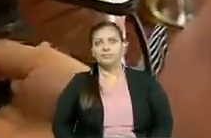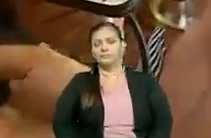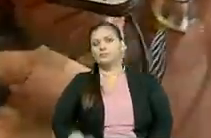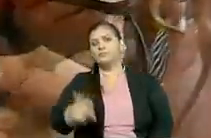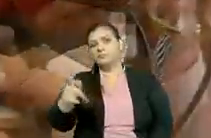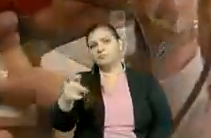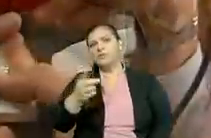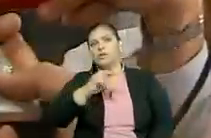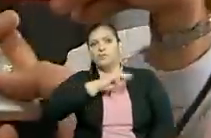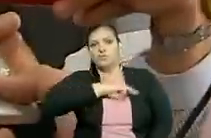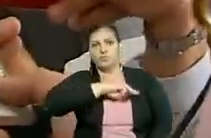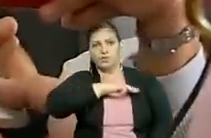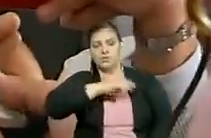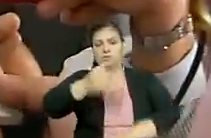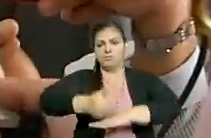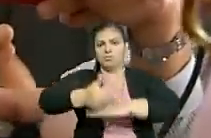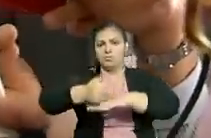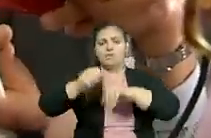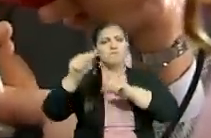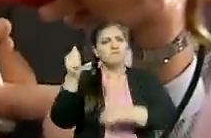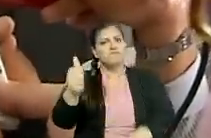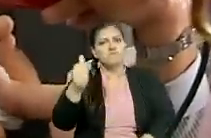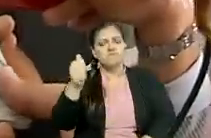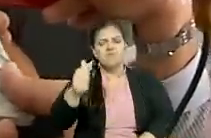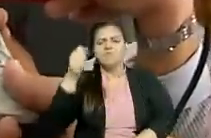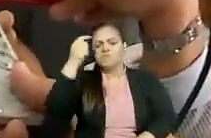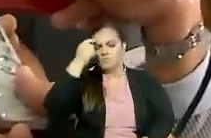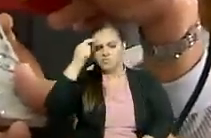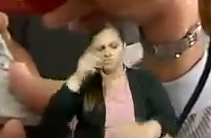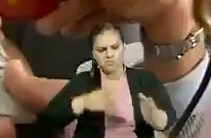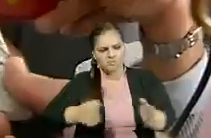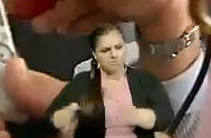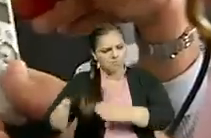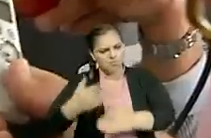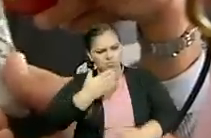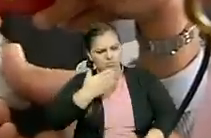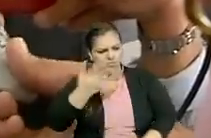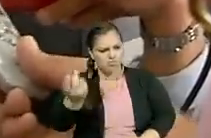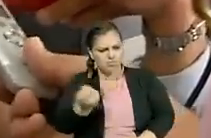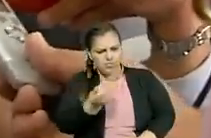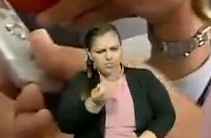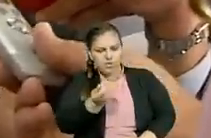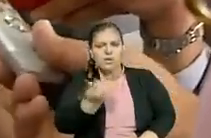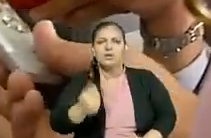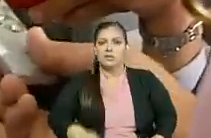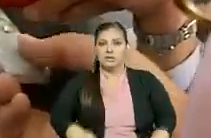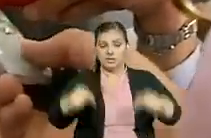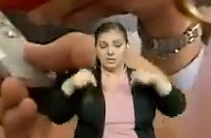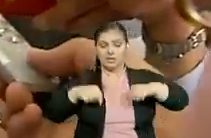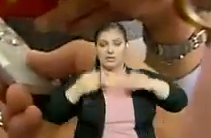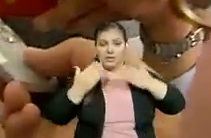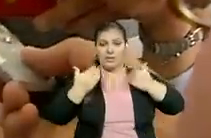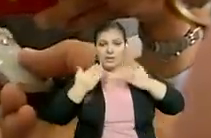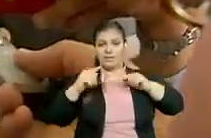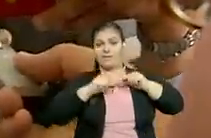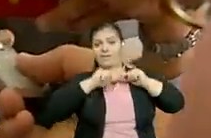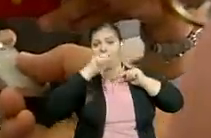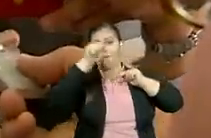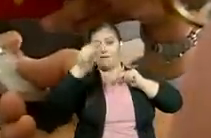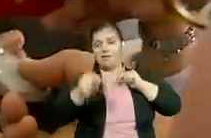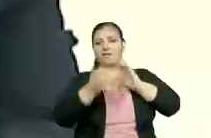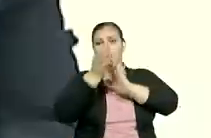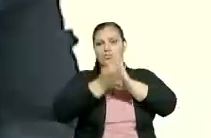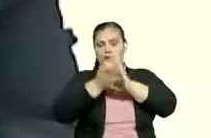los livianos tienen la figura de como opcional, como alternativa. Para ir a la ruta hacia Machala o hacia la ruta de, digamos, de